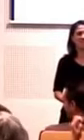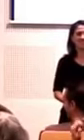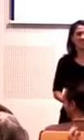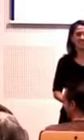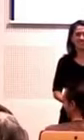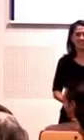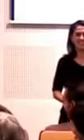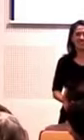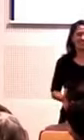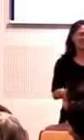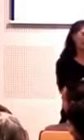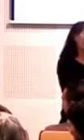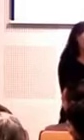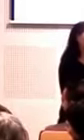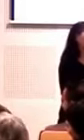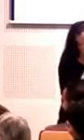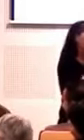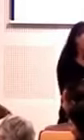Paco, que te pierdes.